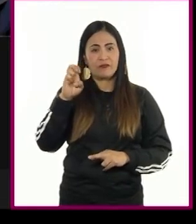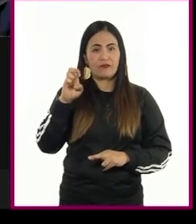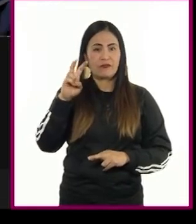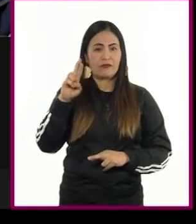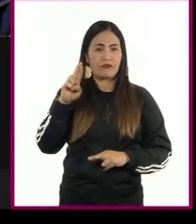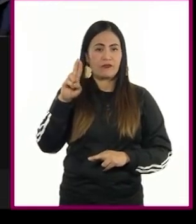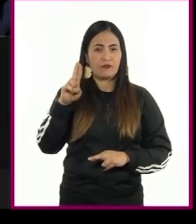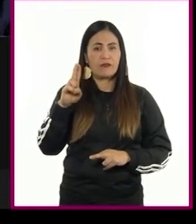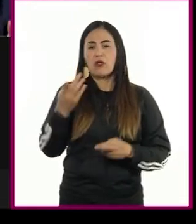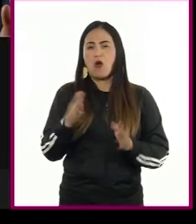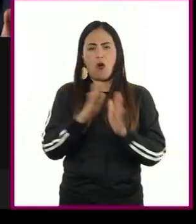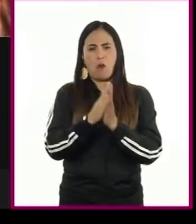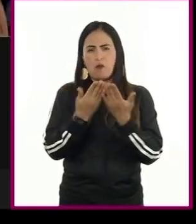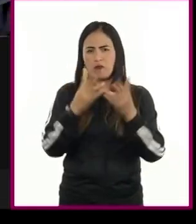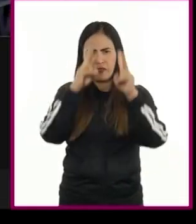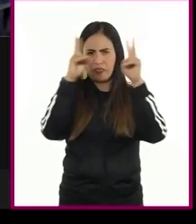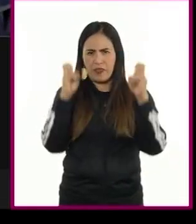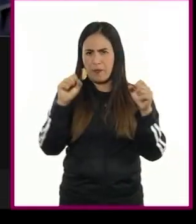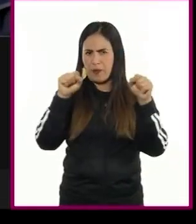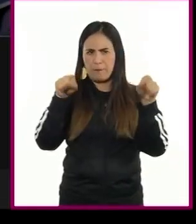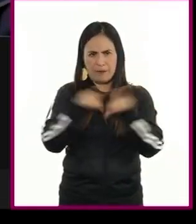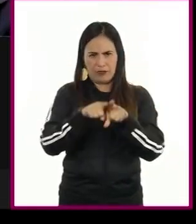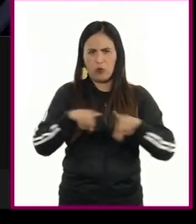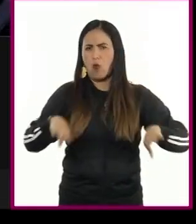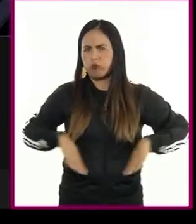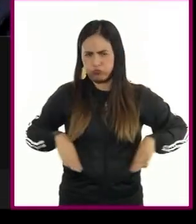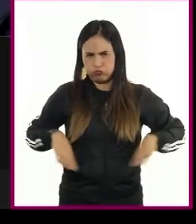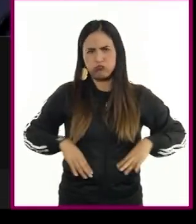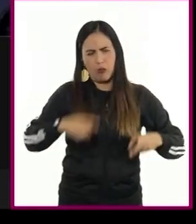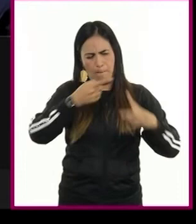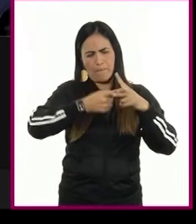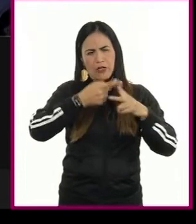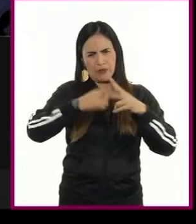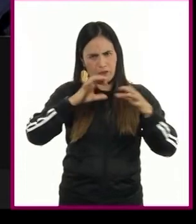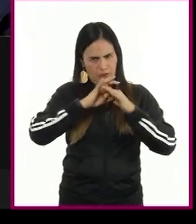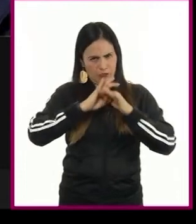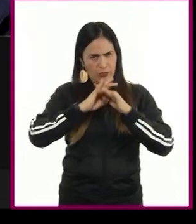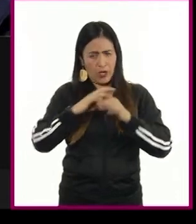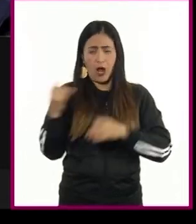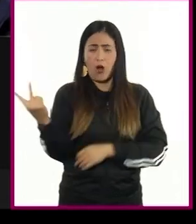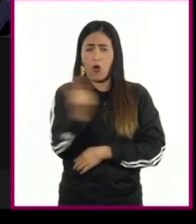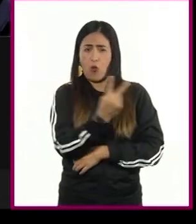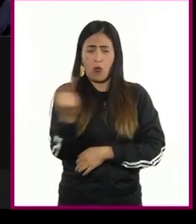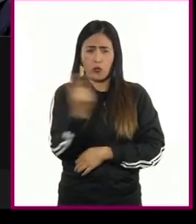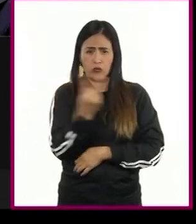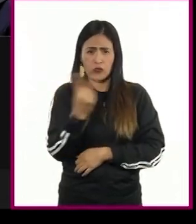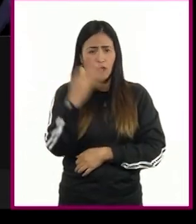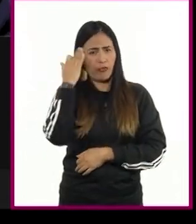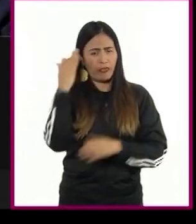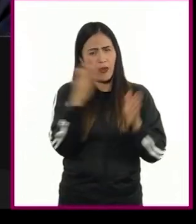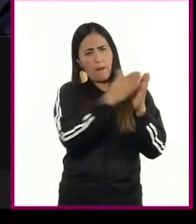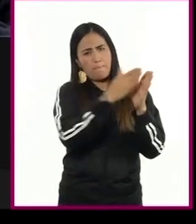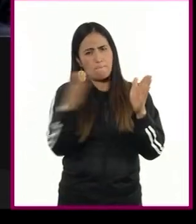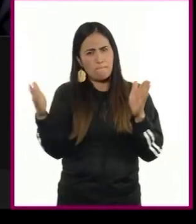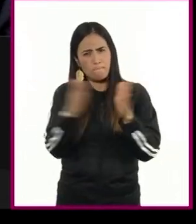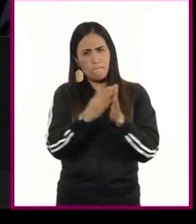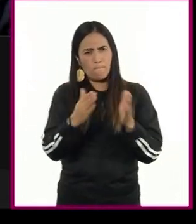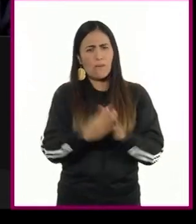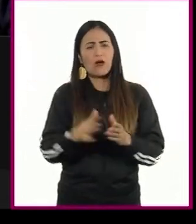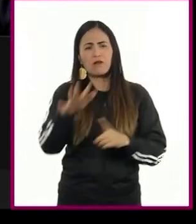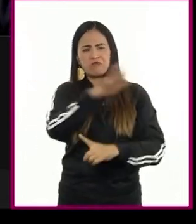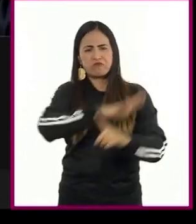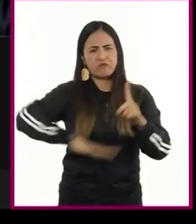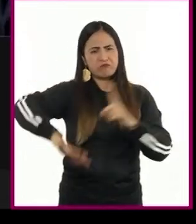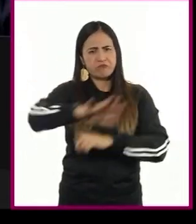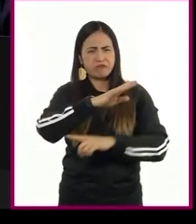de nuestra obra y el estilo matemático, es que ambos nos encontramos en nuestra época y contexto